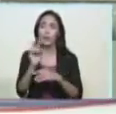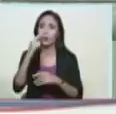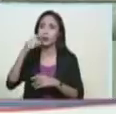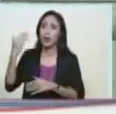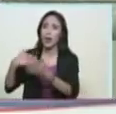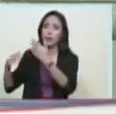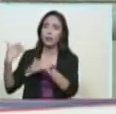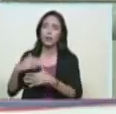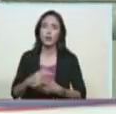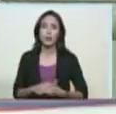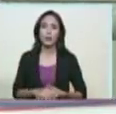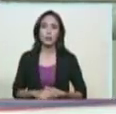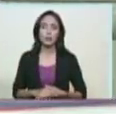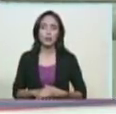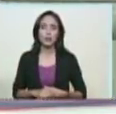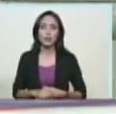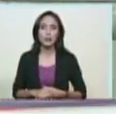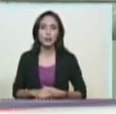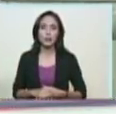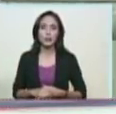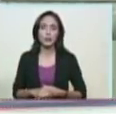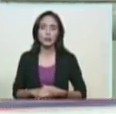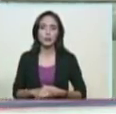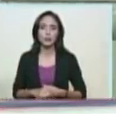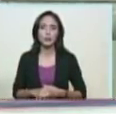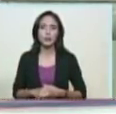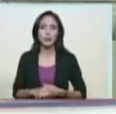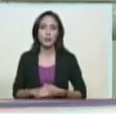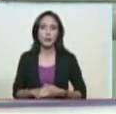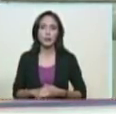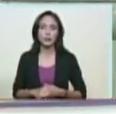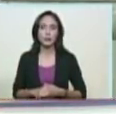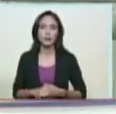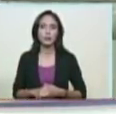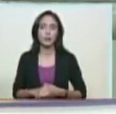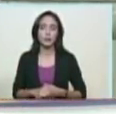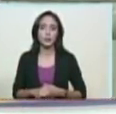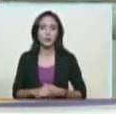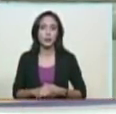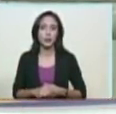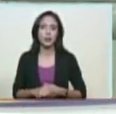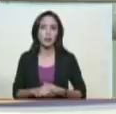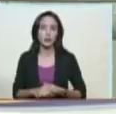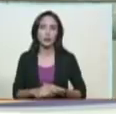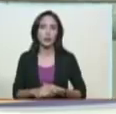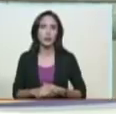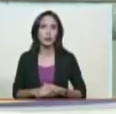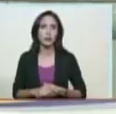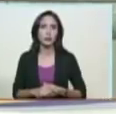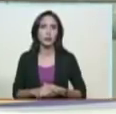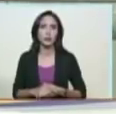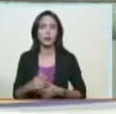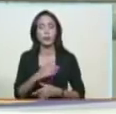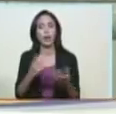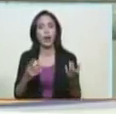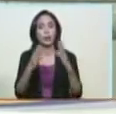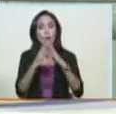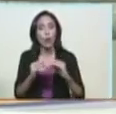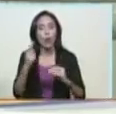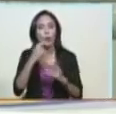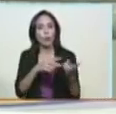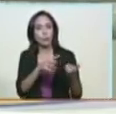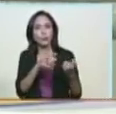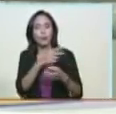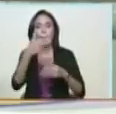querido la revolución la revolución también le tocó vivir un tiempo de bonanza en el